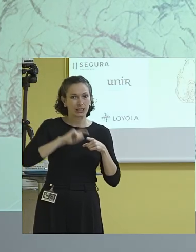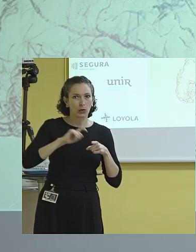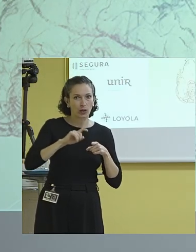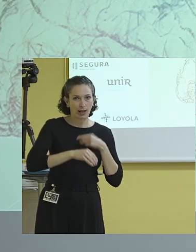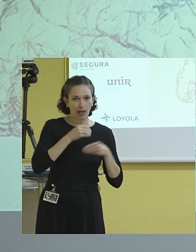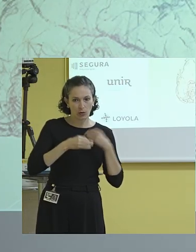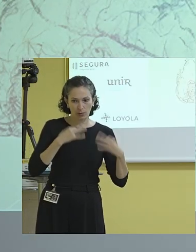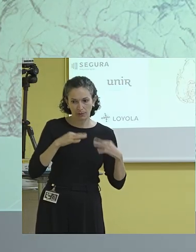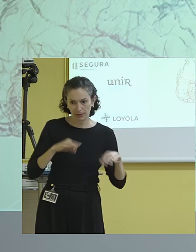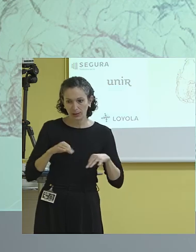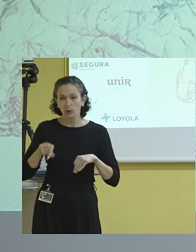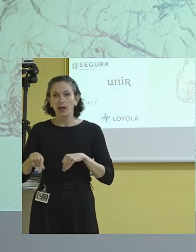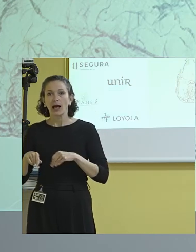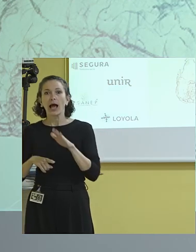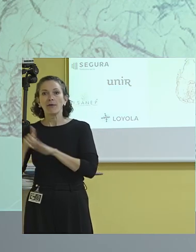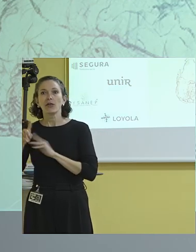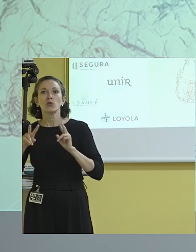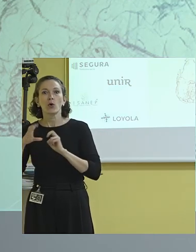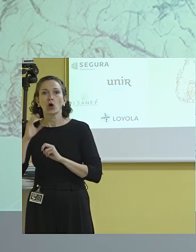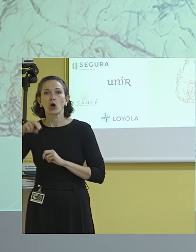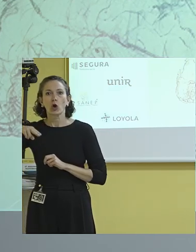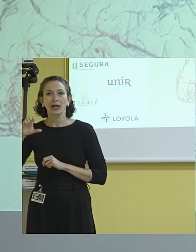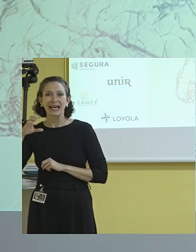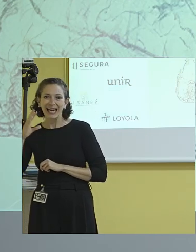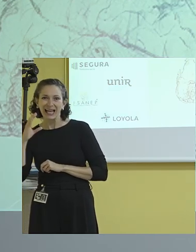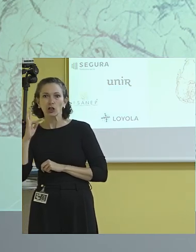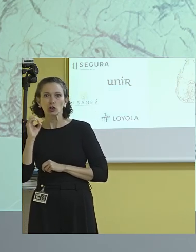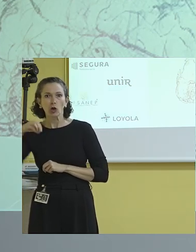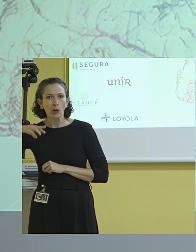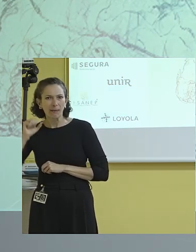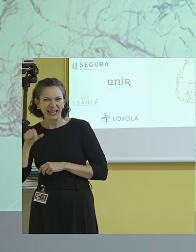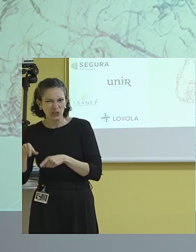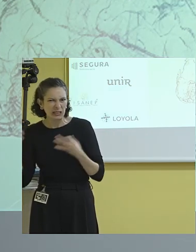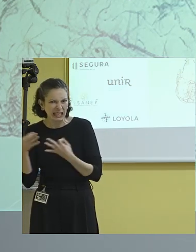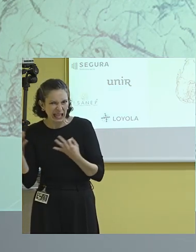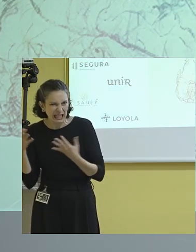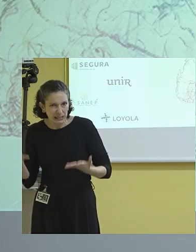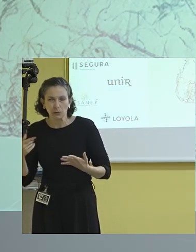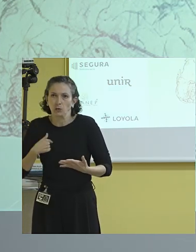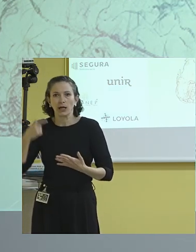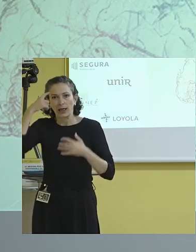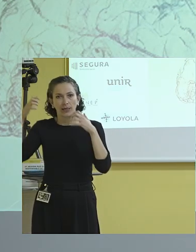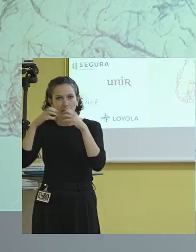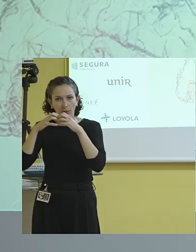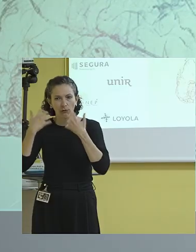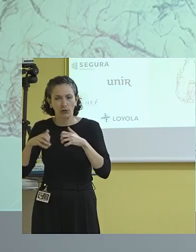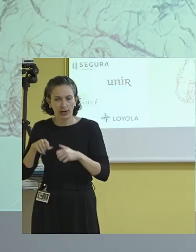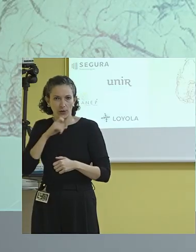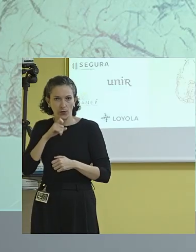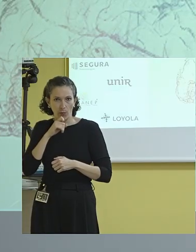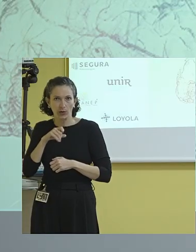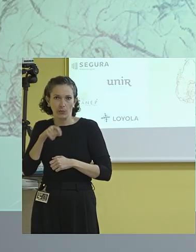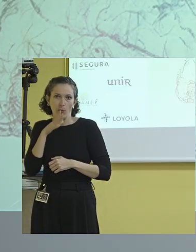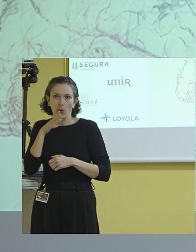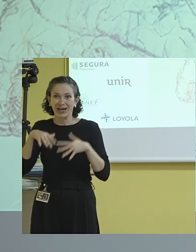son los avances nuevos del conectoma. No sabéis lo que es el conectoma, os suena, pero hablamos de la nueva comprensión de cómo funciona el cerebro a través de una serie de redes